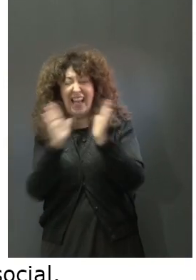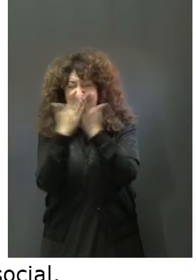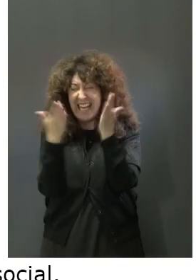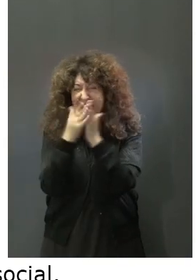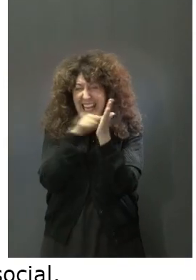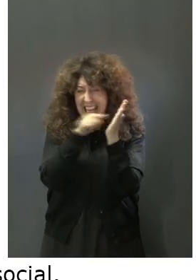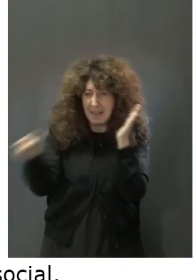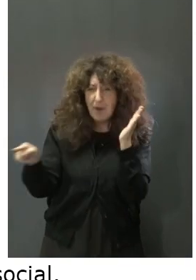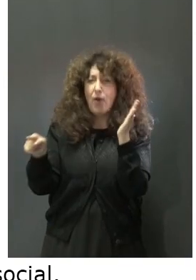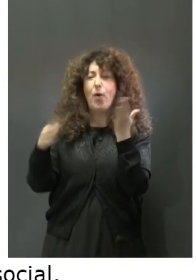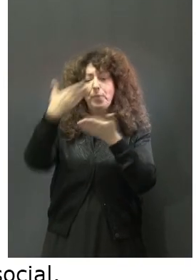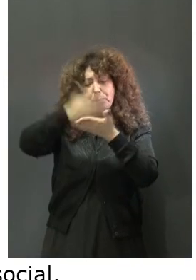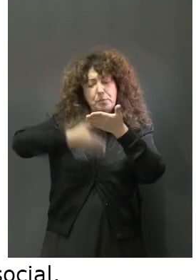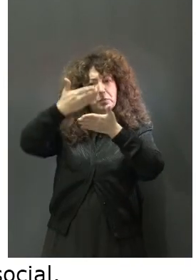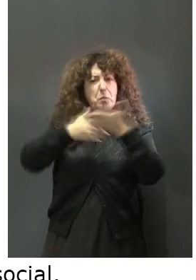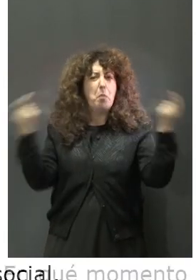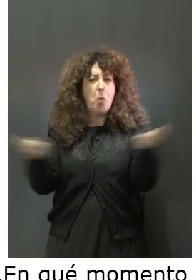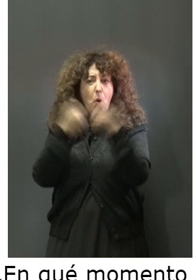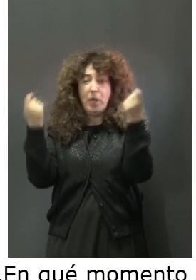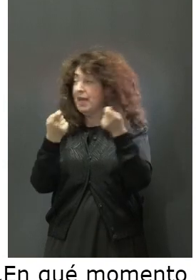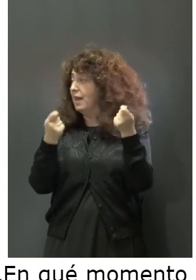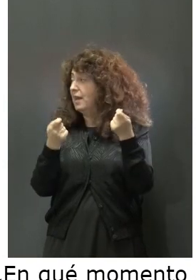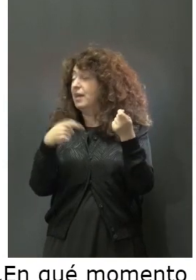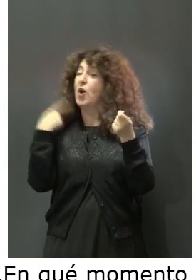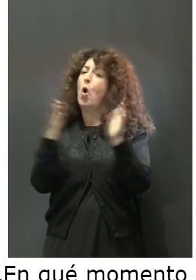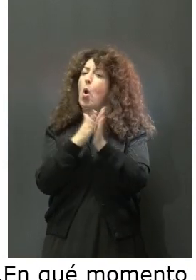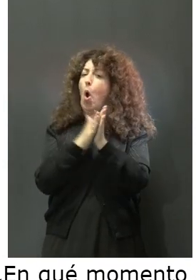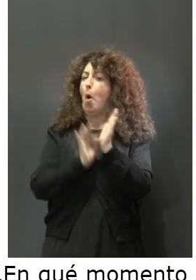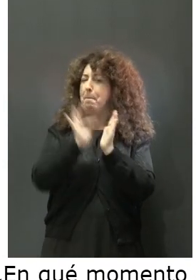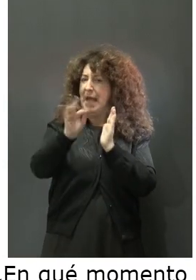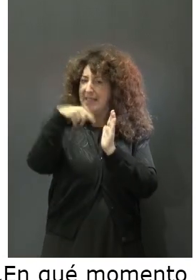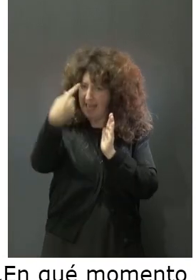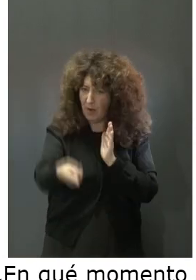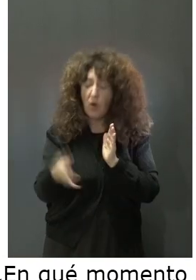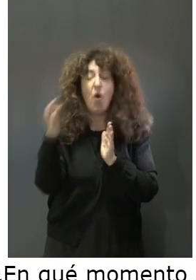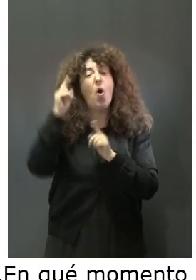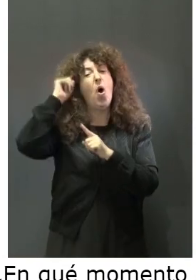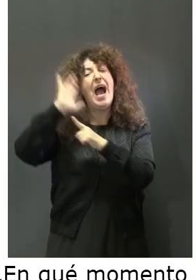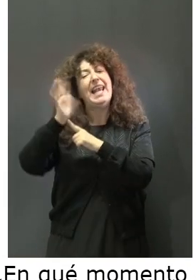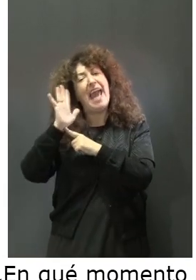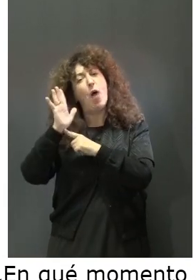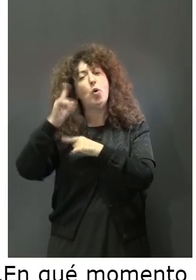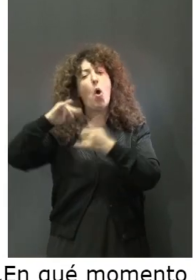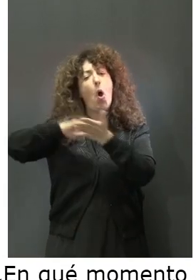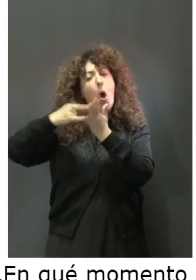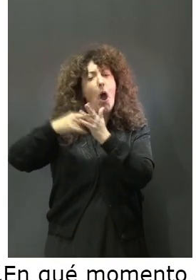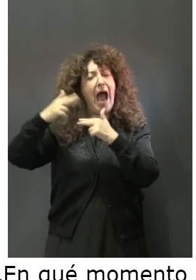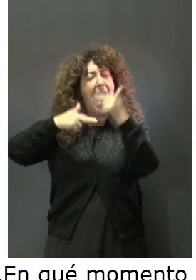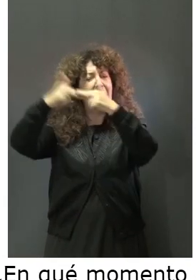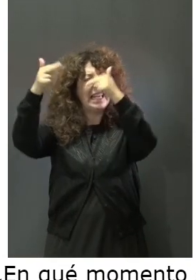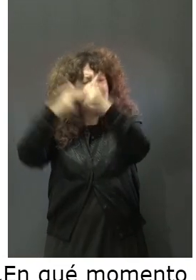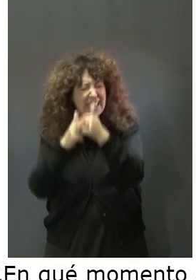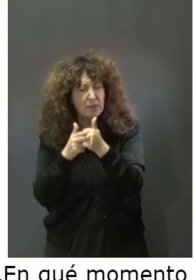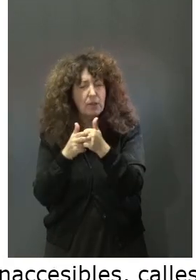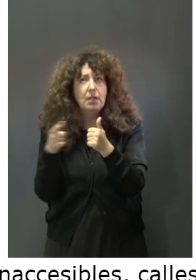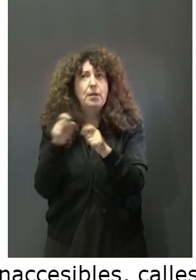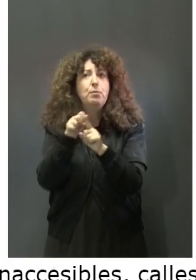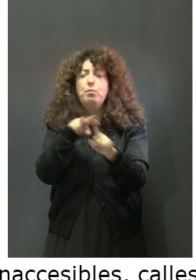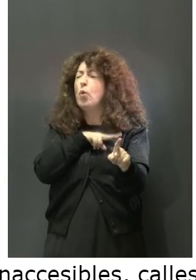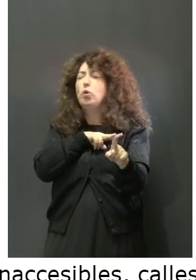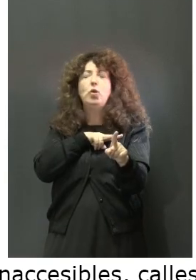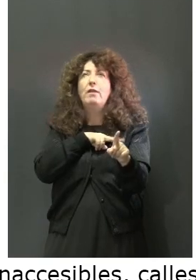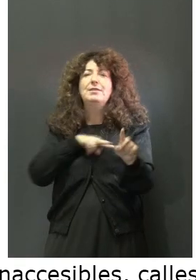todas estas publicaciones que ha publicado la compañera que vamos a ver ahora, o las de neuroarquitectura, de repente son puntos de vista